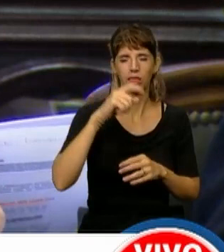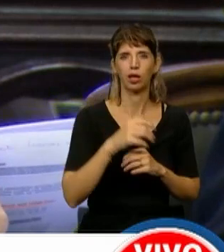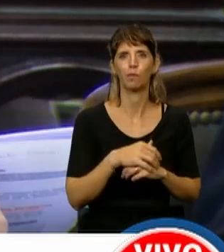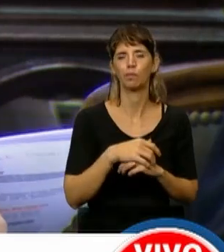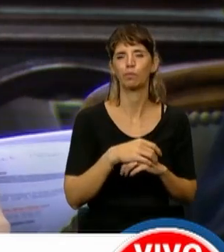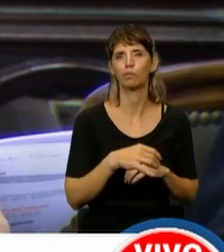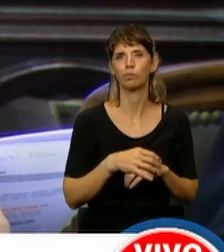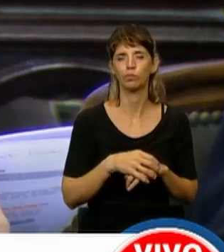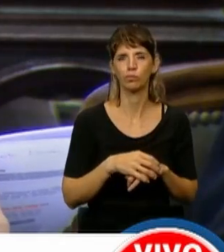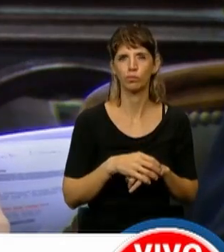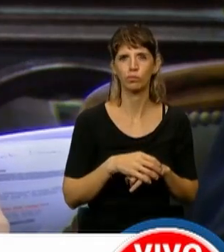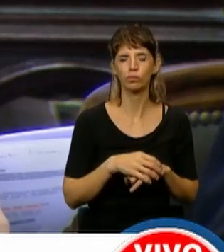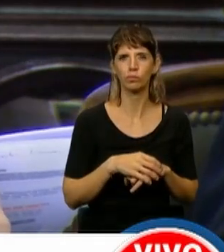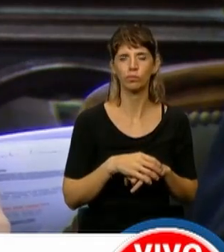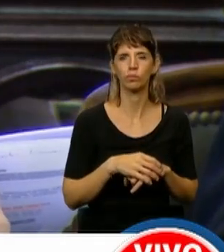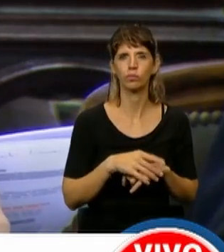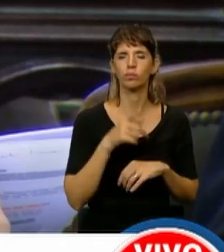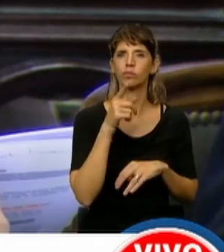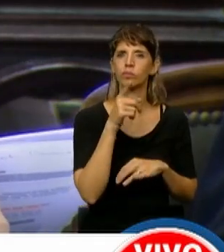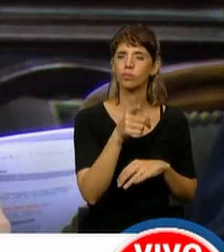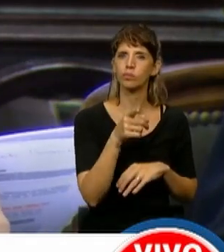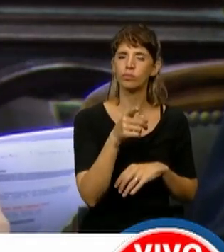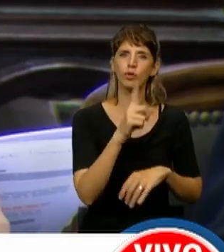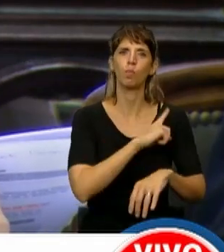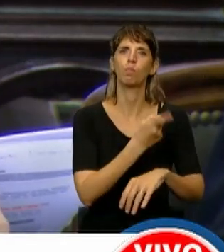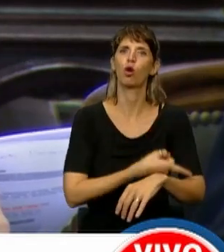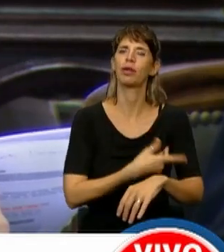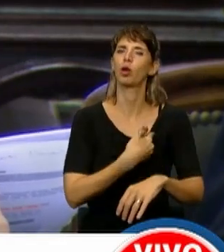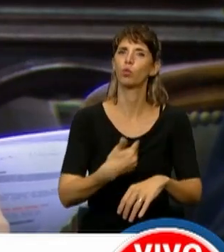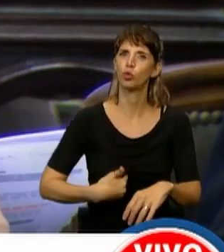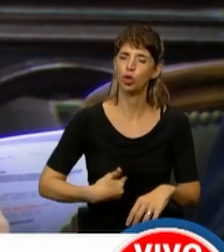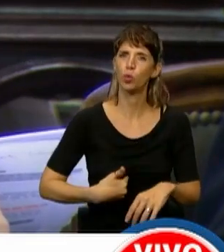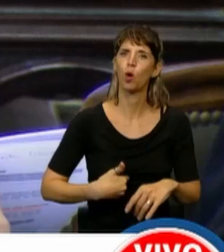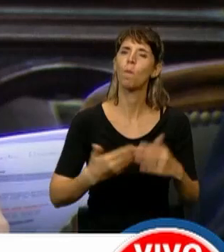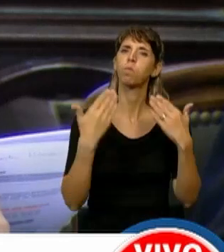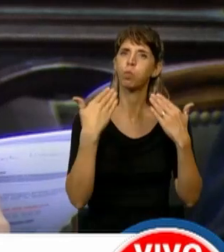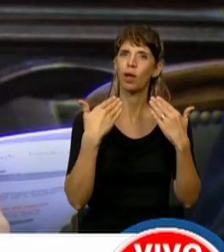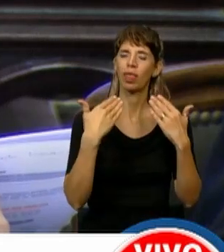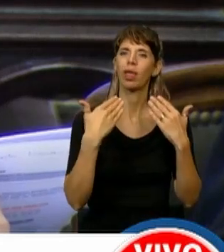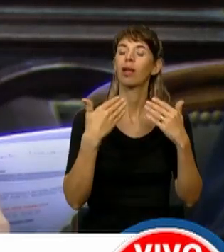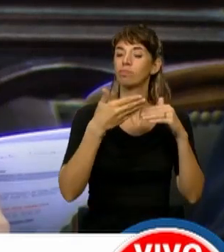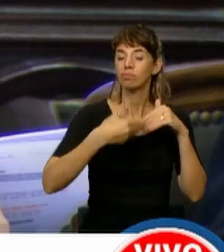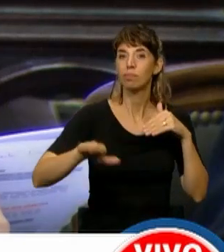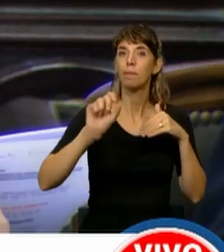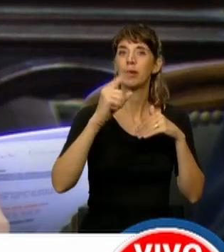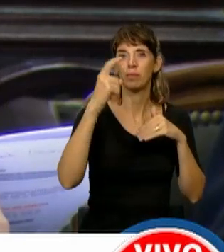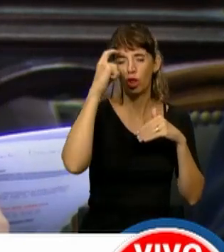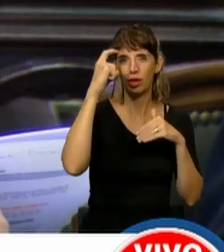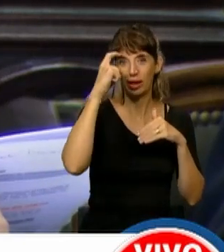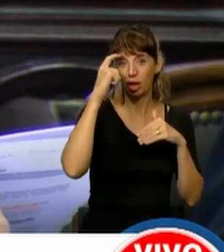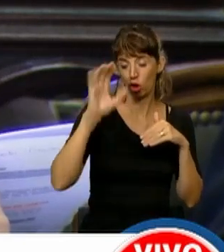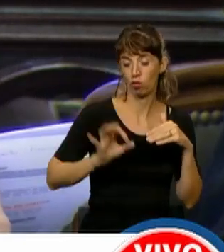27.467 es la facultad que le da al Poder Ejecutivo y dice a partir del 1 de enero de